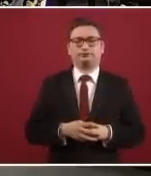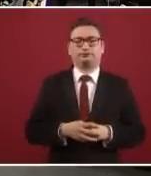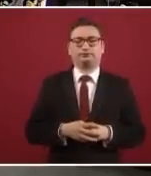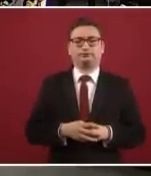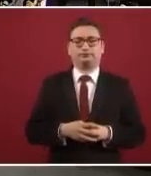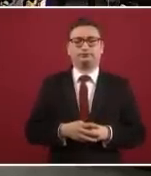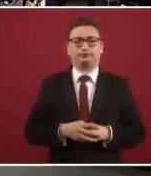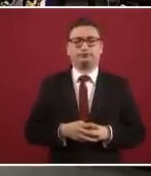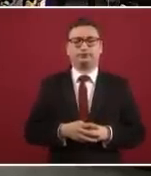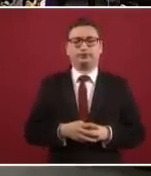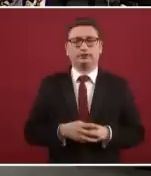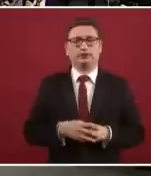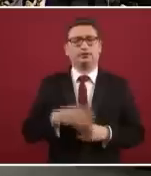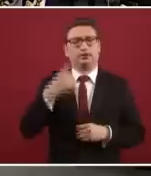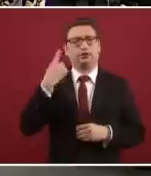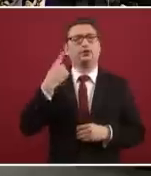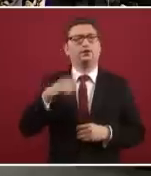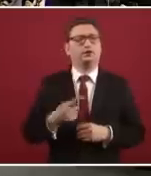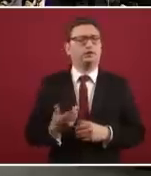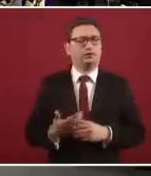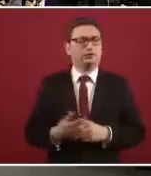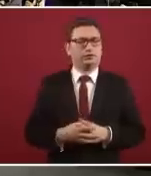para